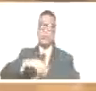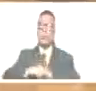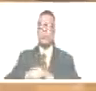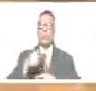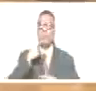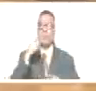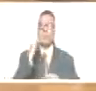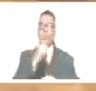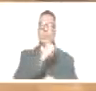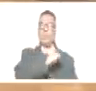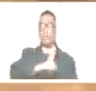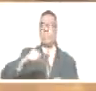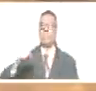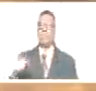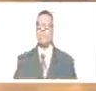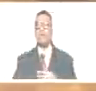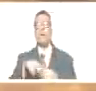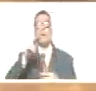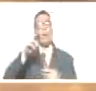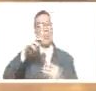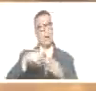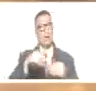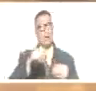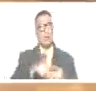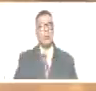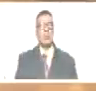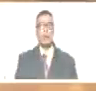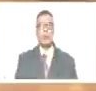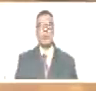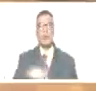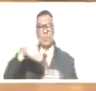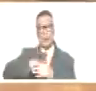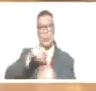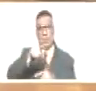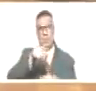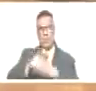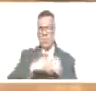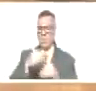de violaciones, pero fueron electos para eso.